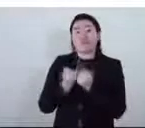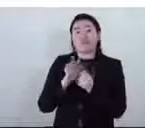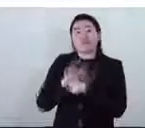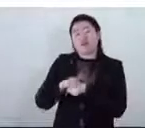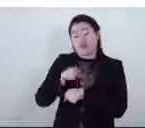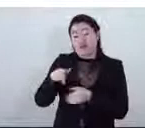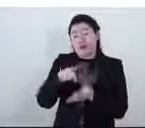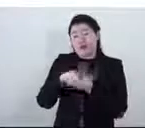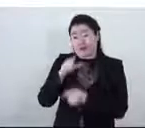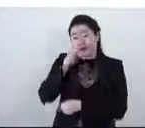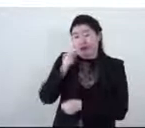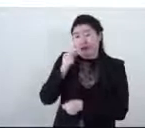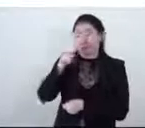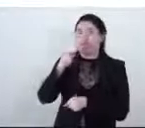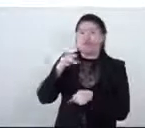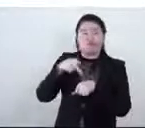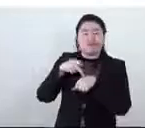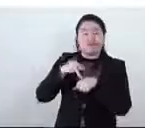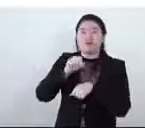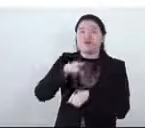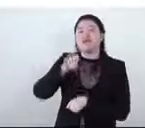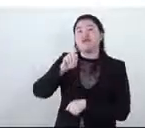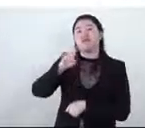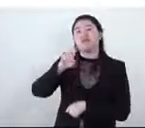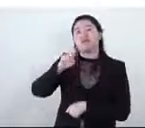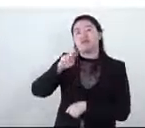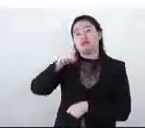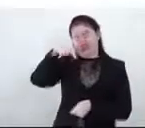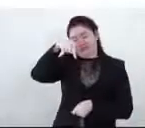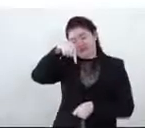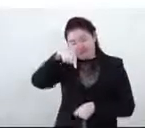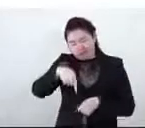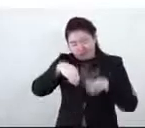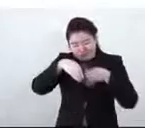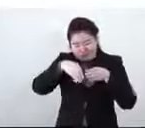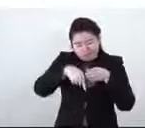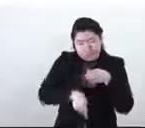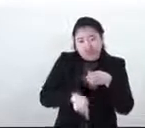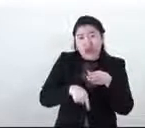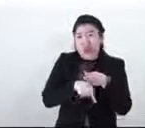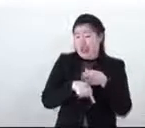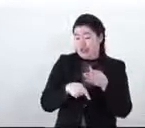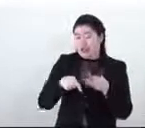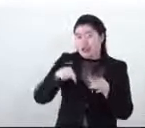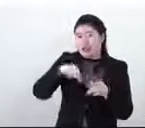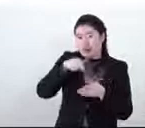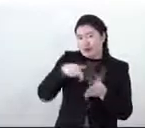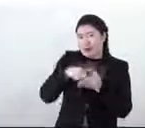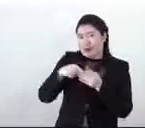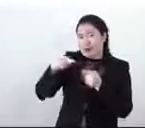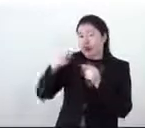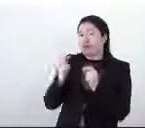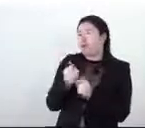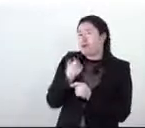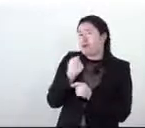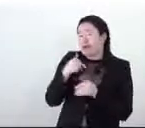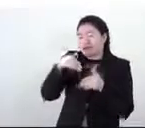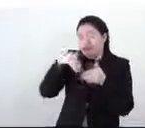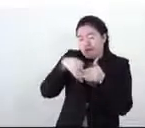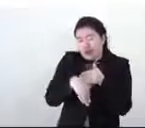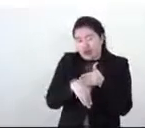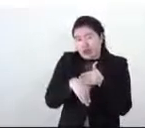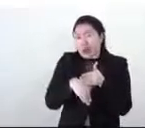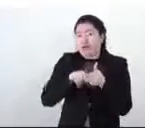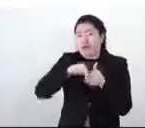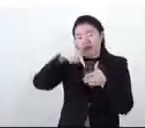zona de falla, y se menciona cimentación profunda, zona del incidente y cimentación poco profunda, y hace referencia a un